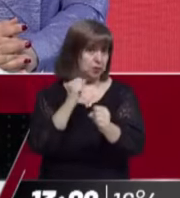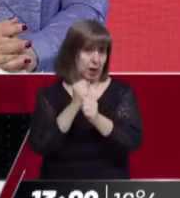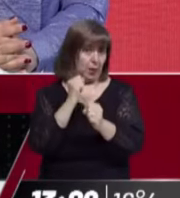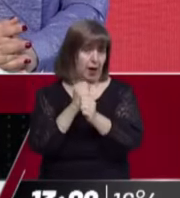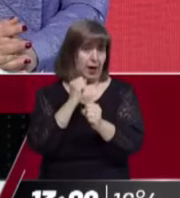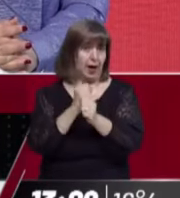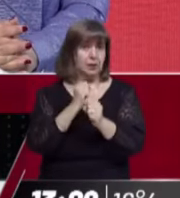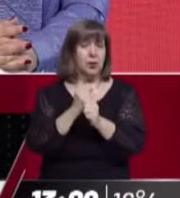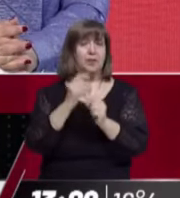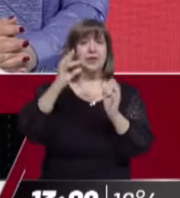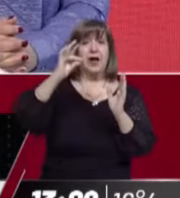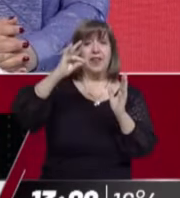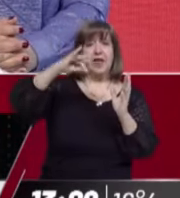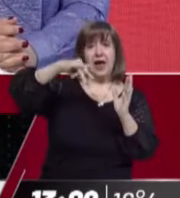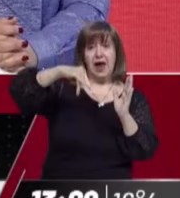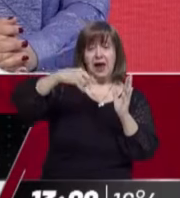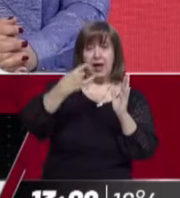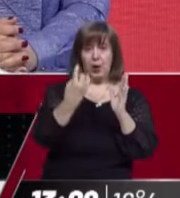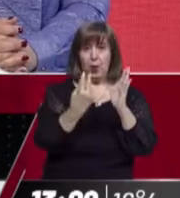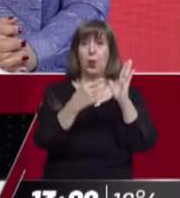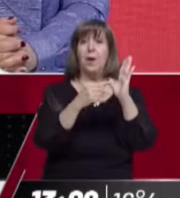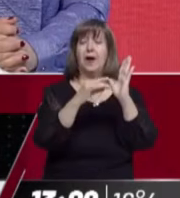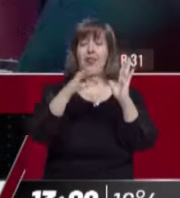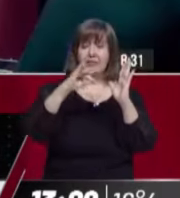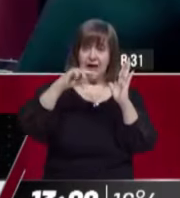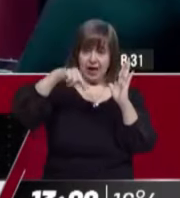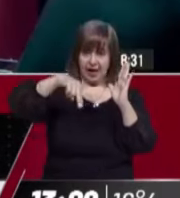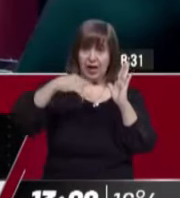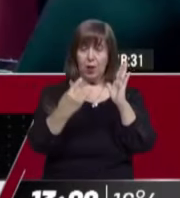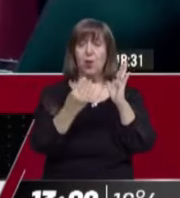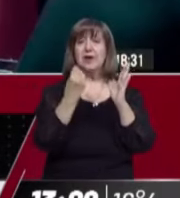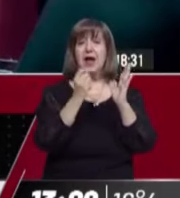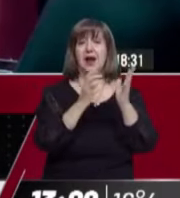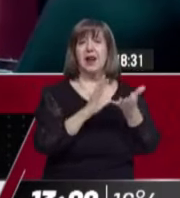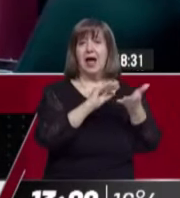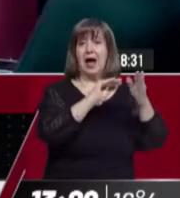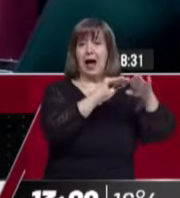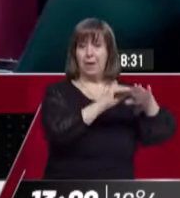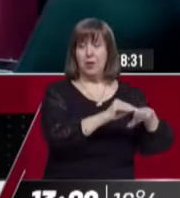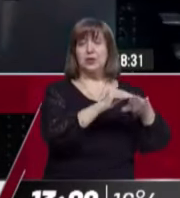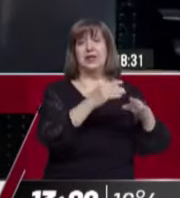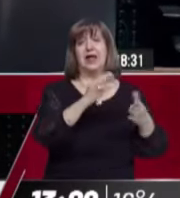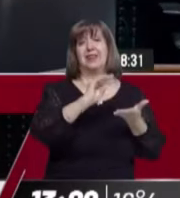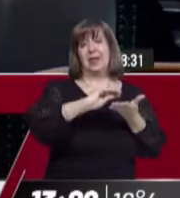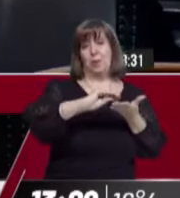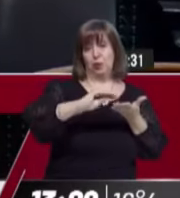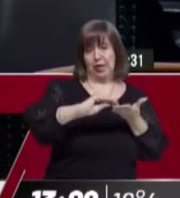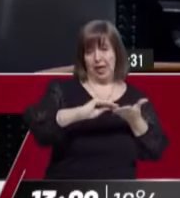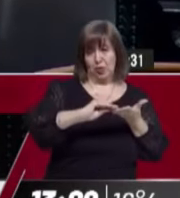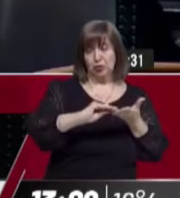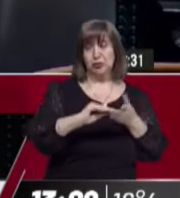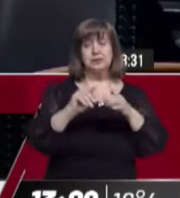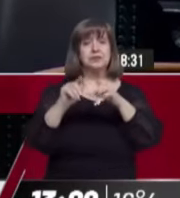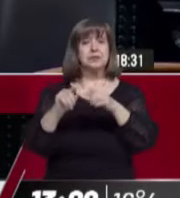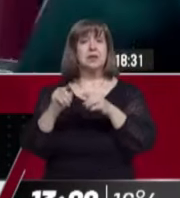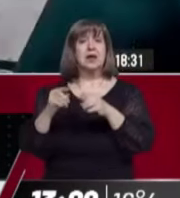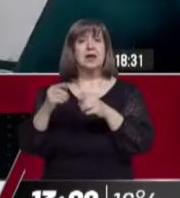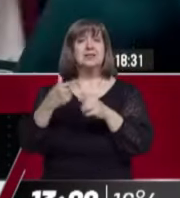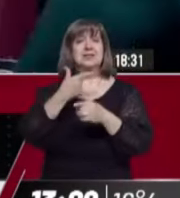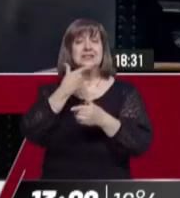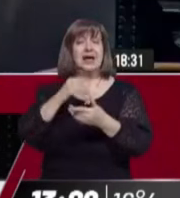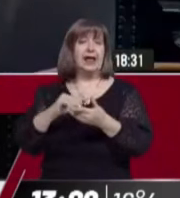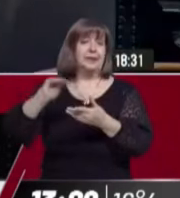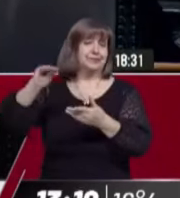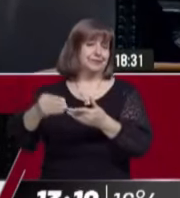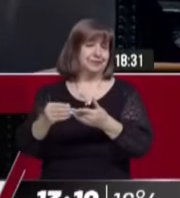hace falta que una sola cámara la sostenga. La está sosteniendo el DNU diputados. Pero en el Senado cayó. ¿Qué está diciendo Martín Lustó, de la Unión Cívica Radical? Bueno,